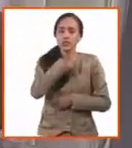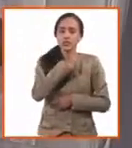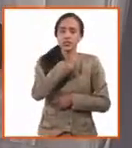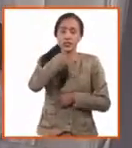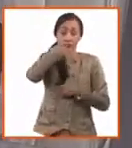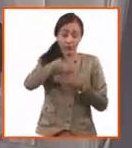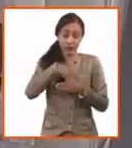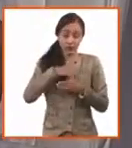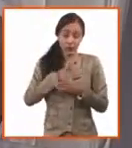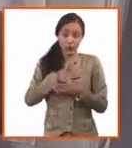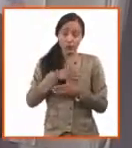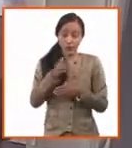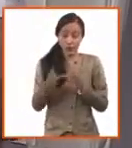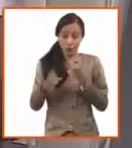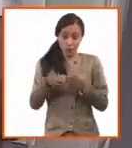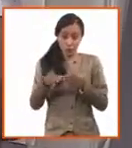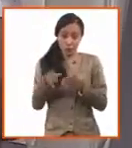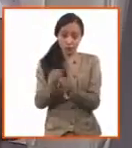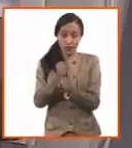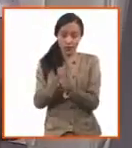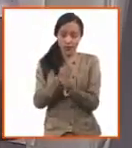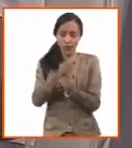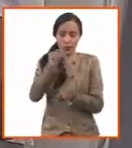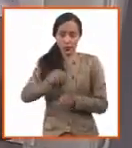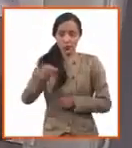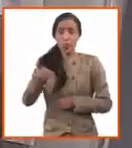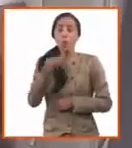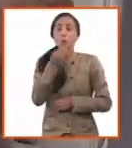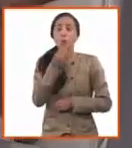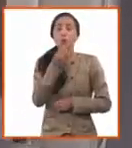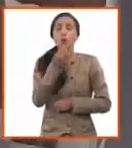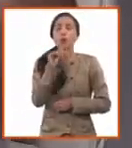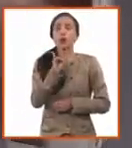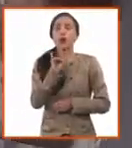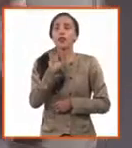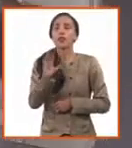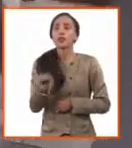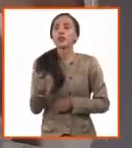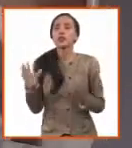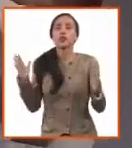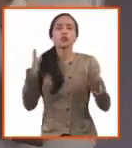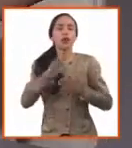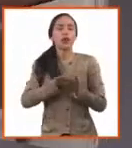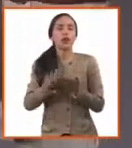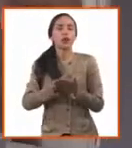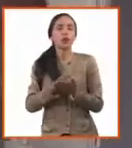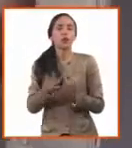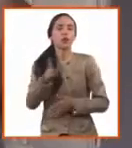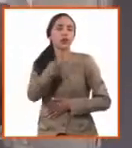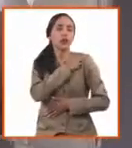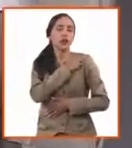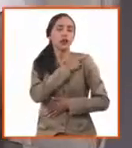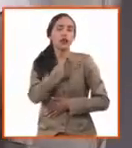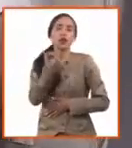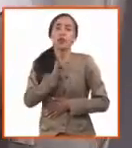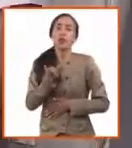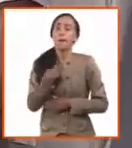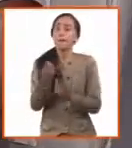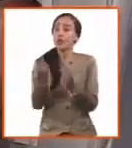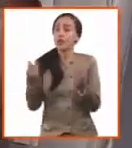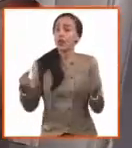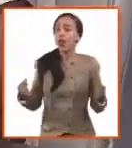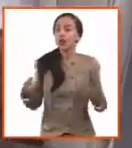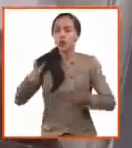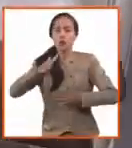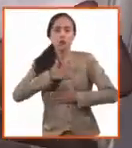entonces en ese sentido aunque pudiéramos llegar a afirmar que no tenemos ningún cliente que sea millonario que sea el dueño de la mitad país como pasa en otros países